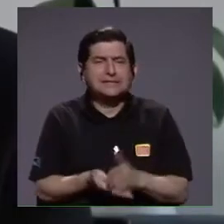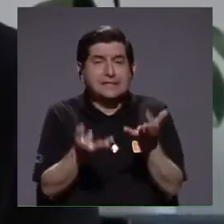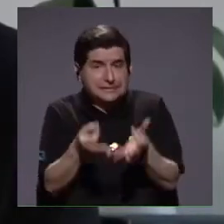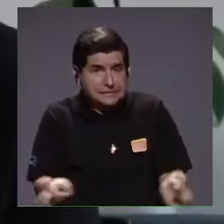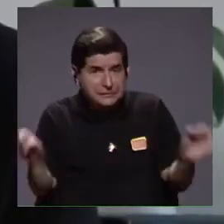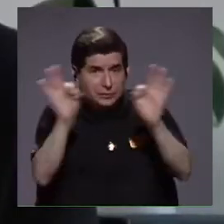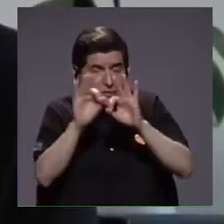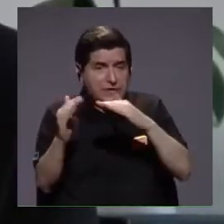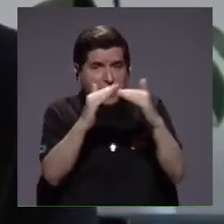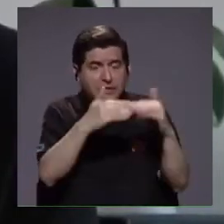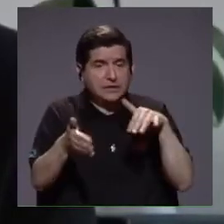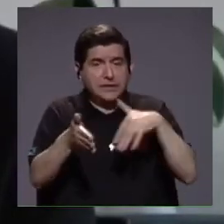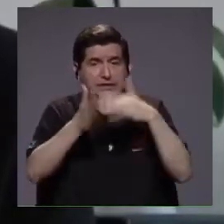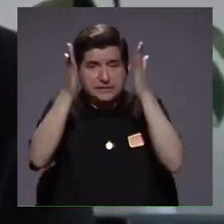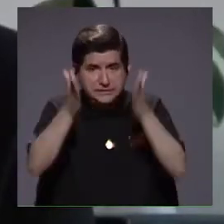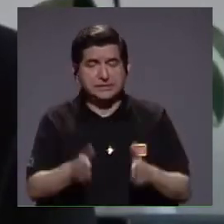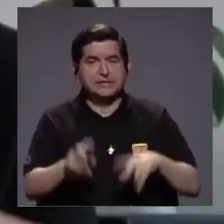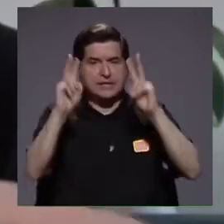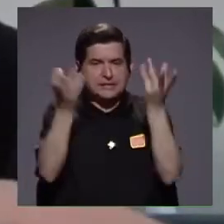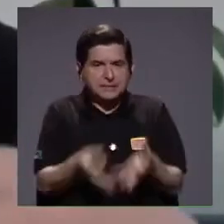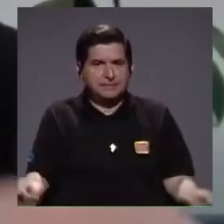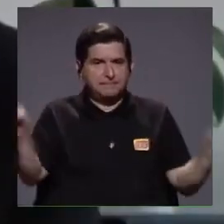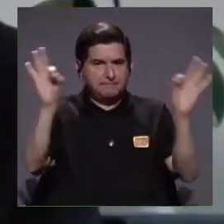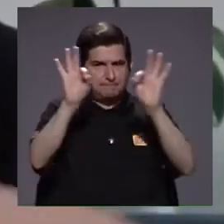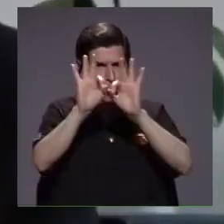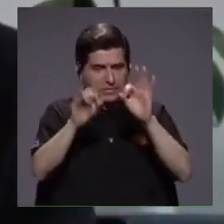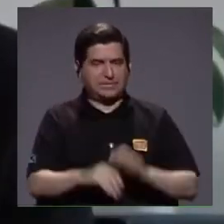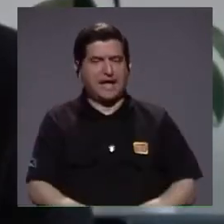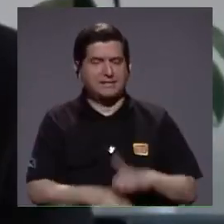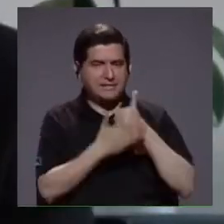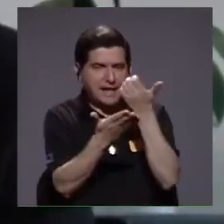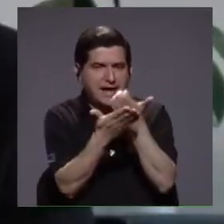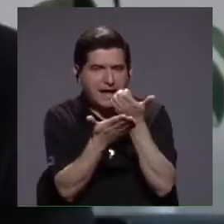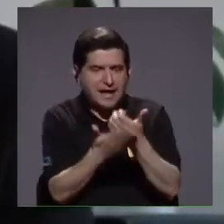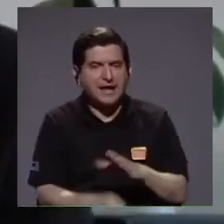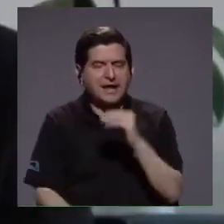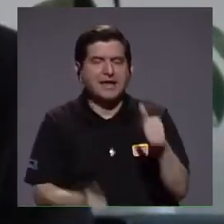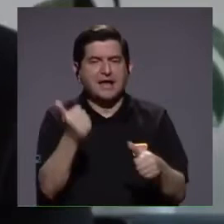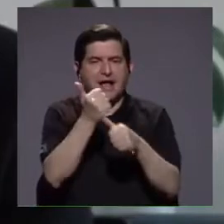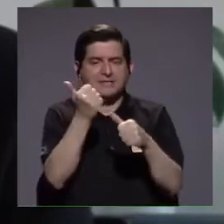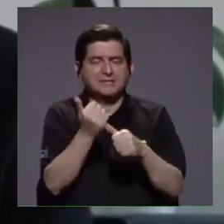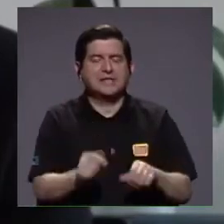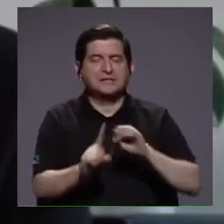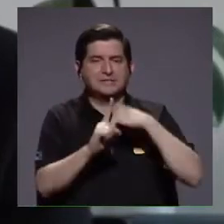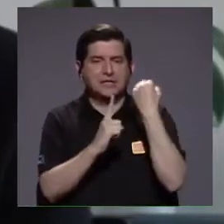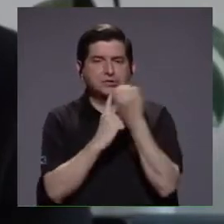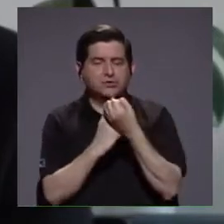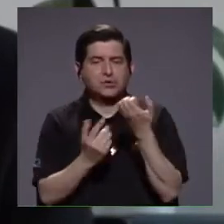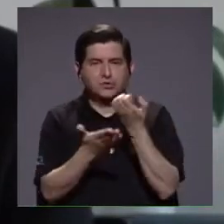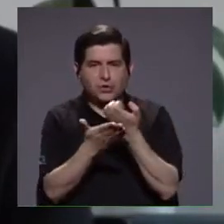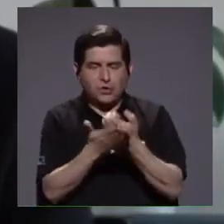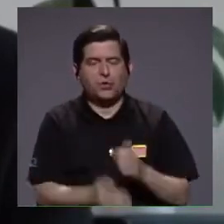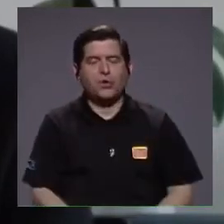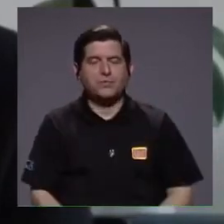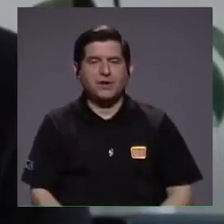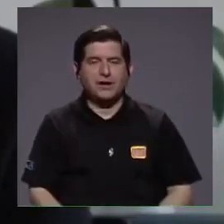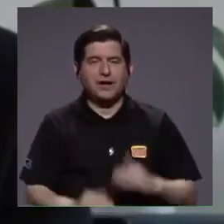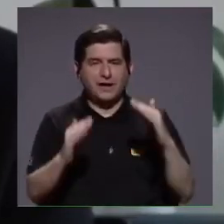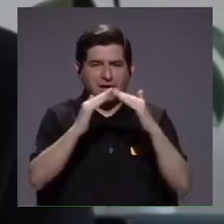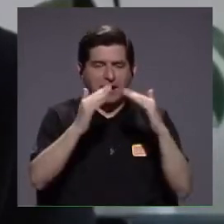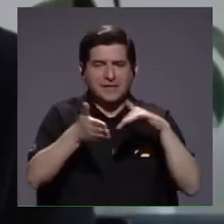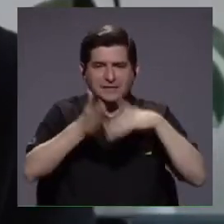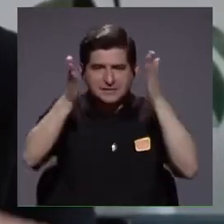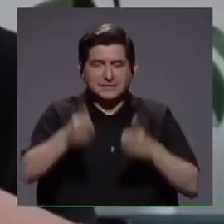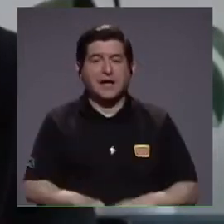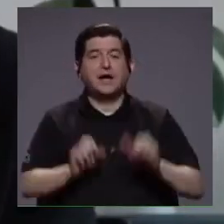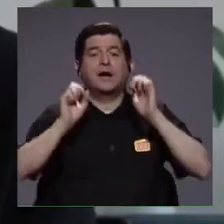sensibles para la población estudiantil, temas como la importancia de las becas y la asistencia socioeconómica, las residencias estudiantiles, teniendo